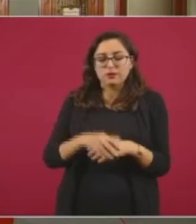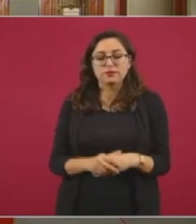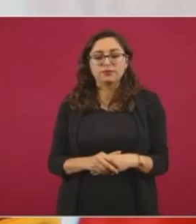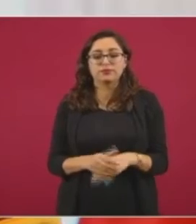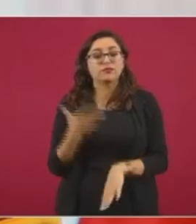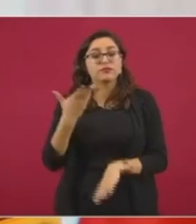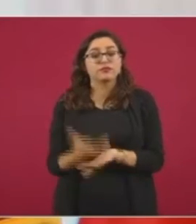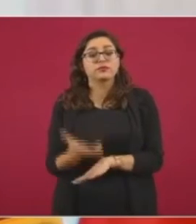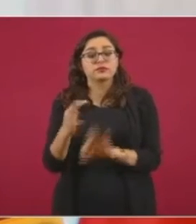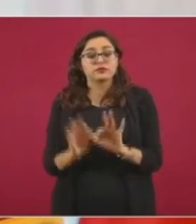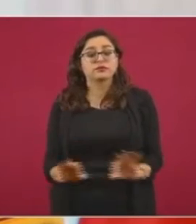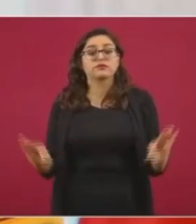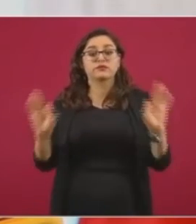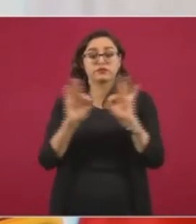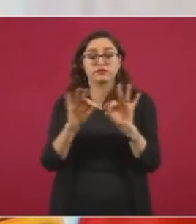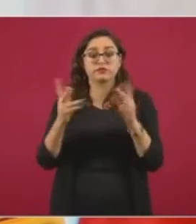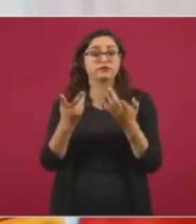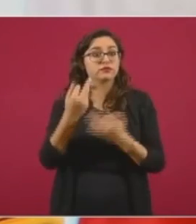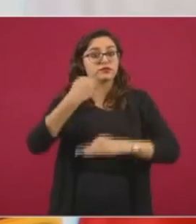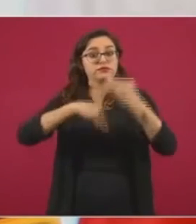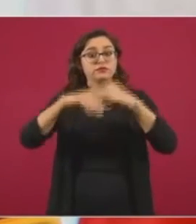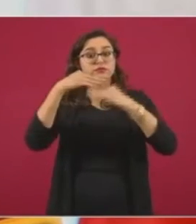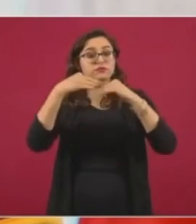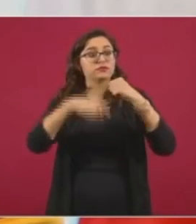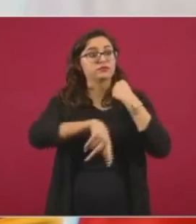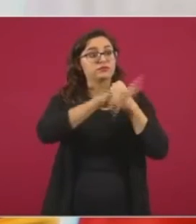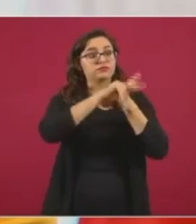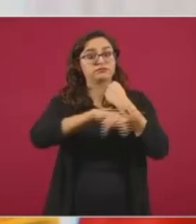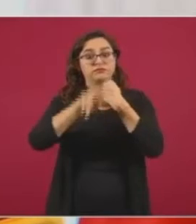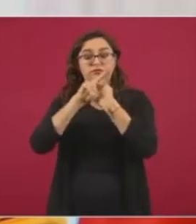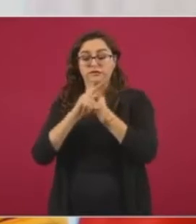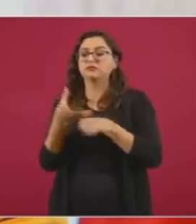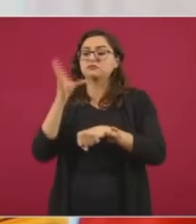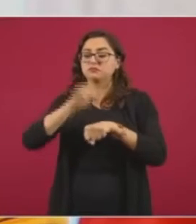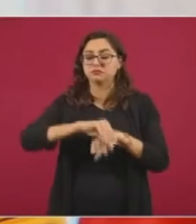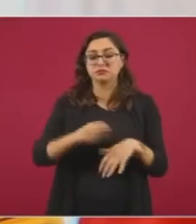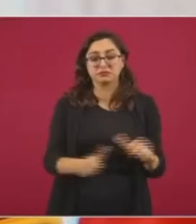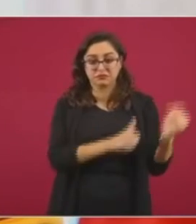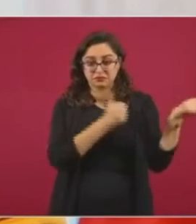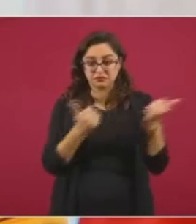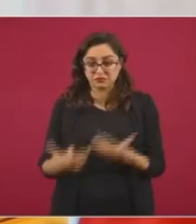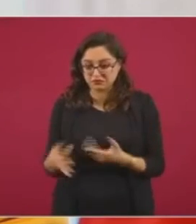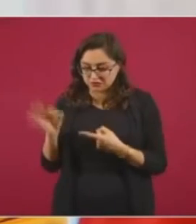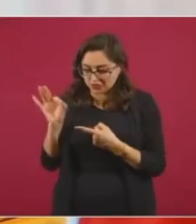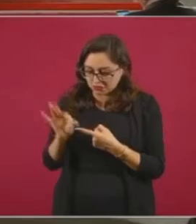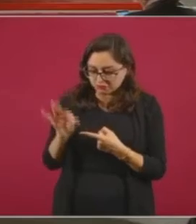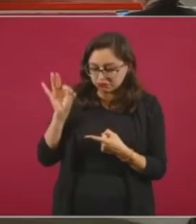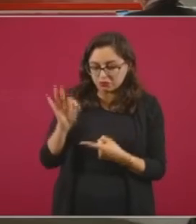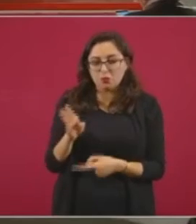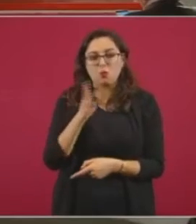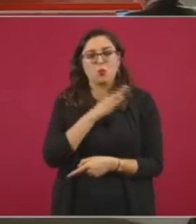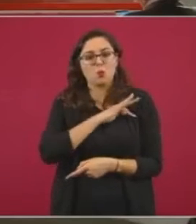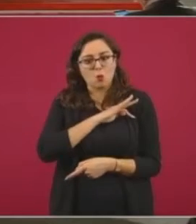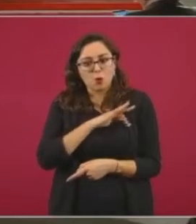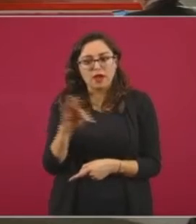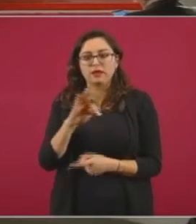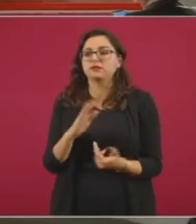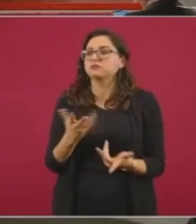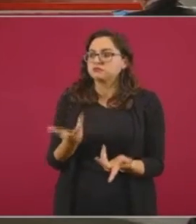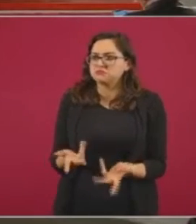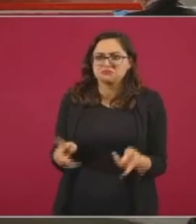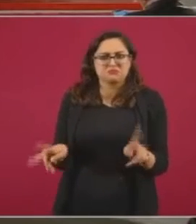importante, por tanto, que los países apoyen la introducción de las pruebas de autodiagnóstico del VIH como parte de la cartera de